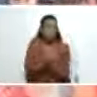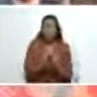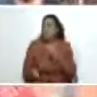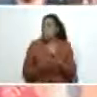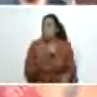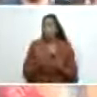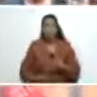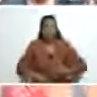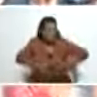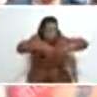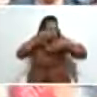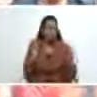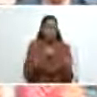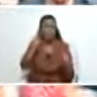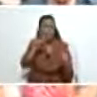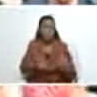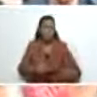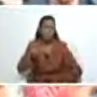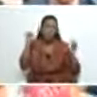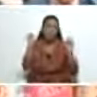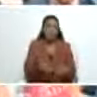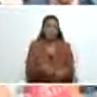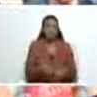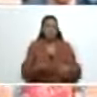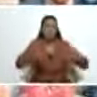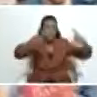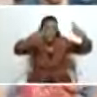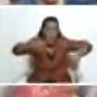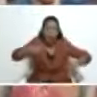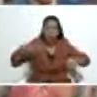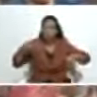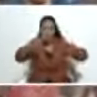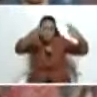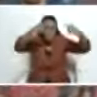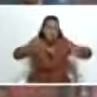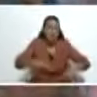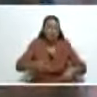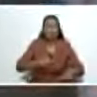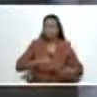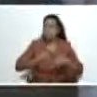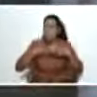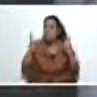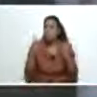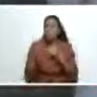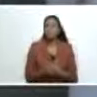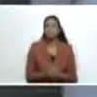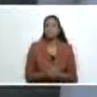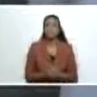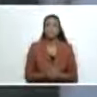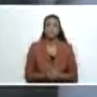circunstancia, nosotros vamos a vencer. Que Dios bendiga al pueblo de Venezuela.